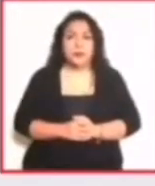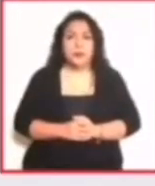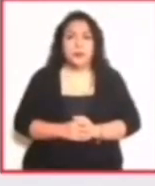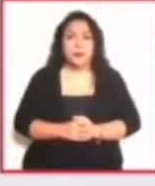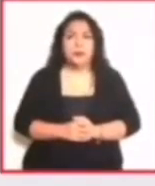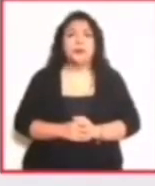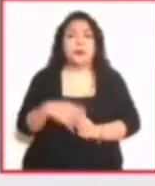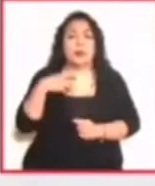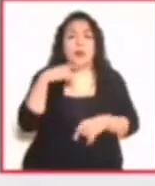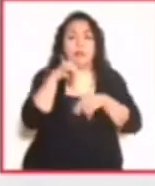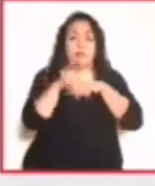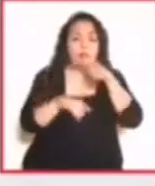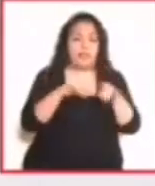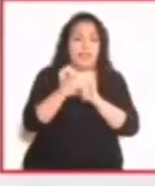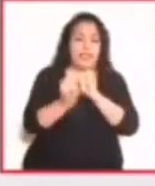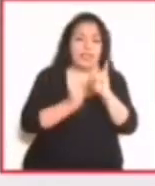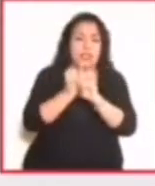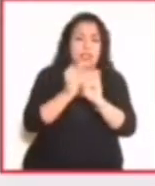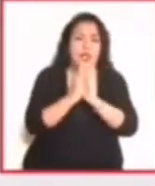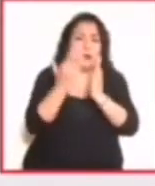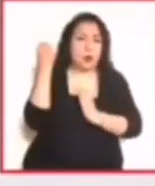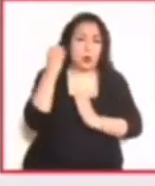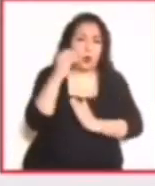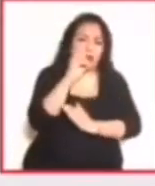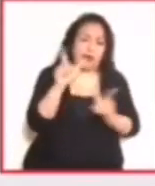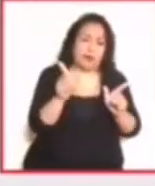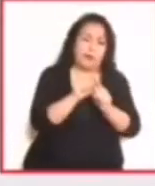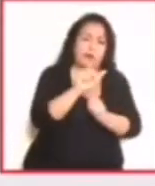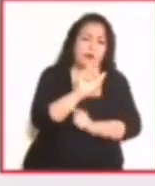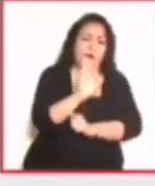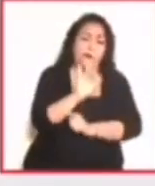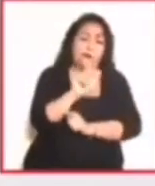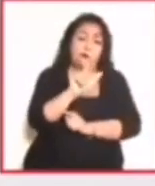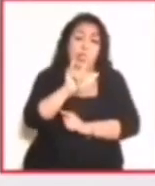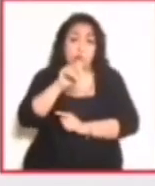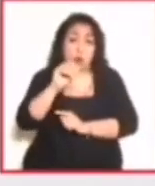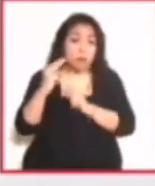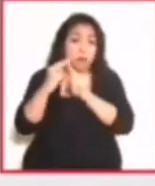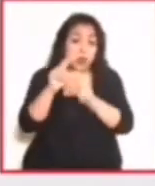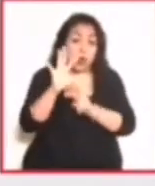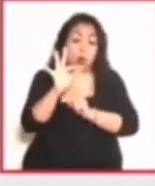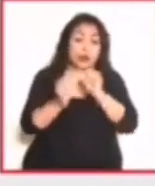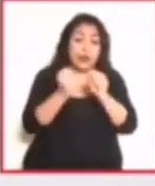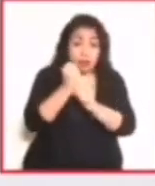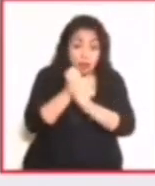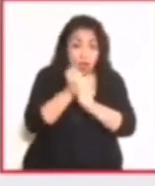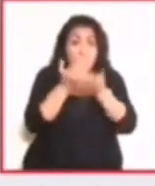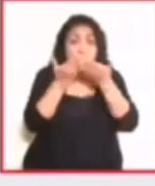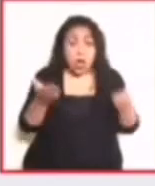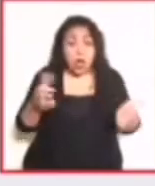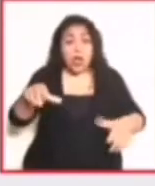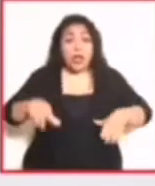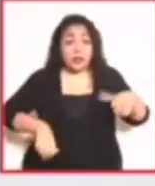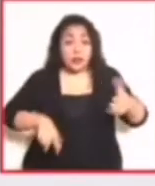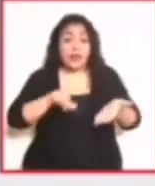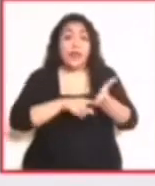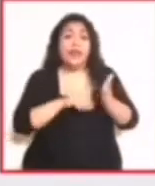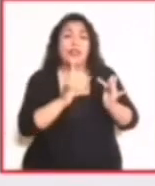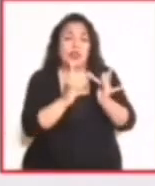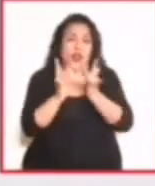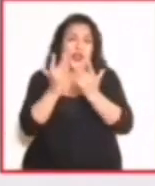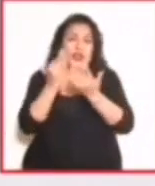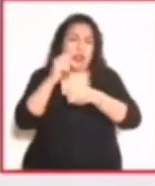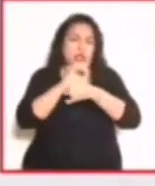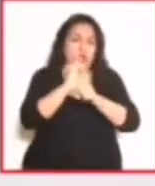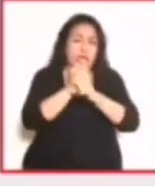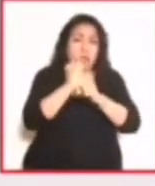La Feria Internacional del Libro de Oaxaca celebrará 40 años y para esta edición sus actividades serán a través de sus redes. De manera